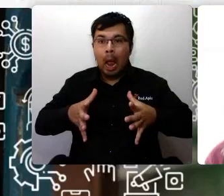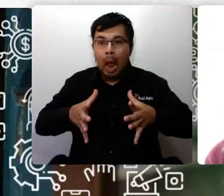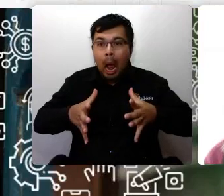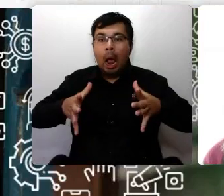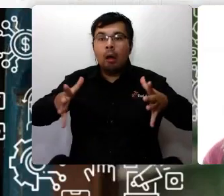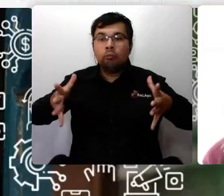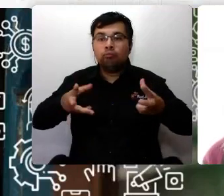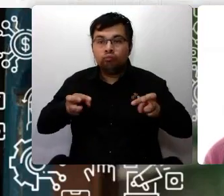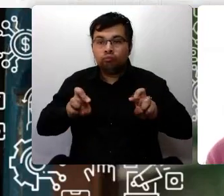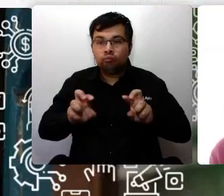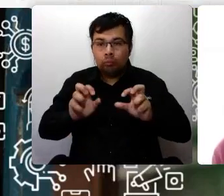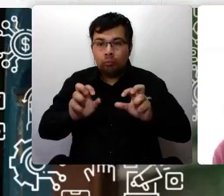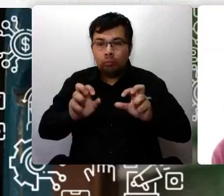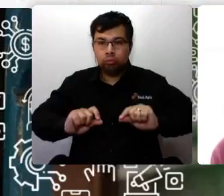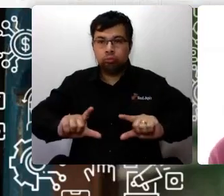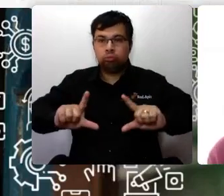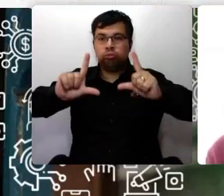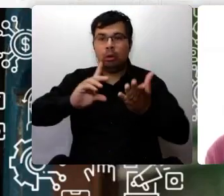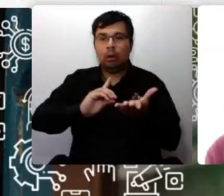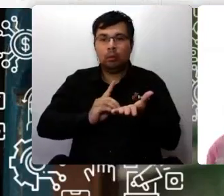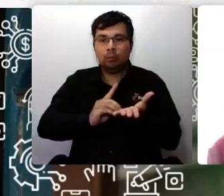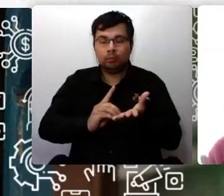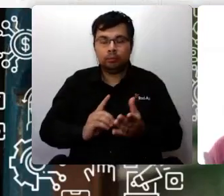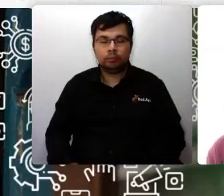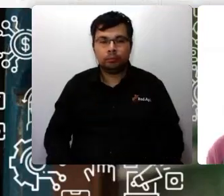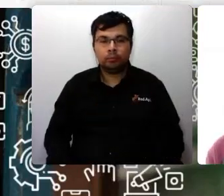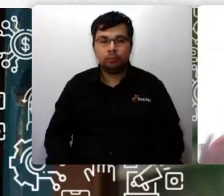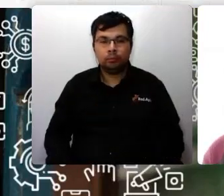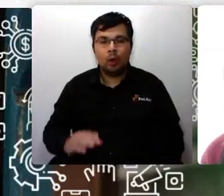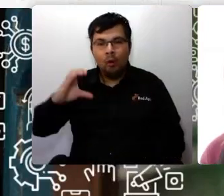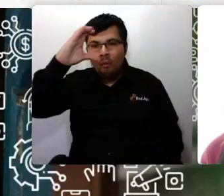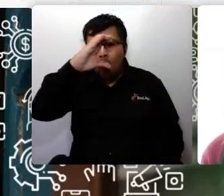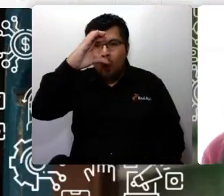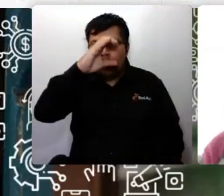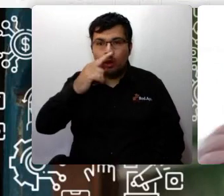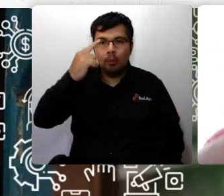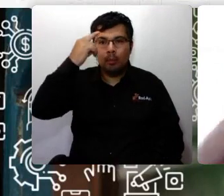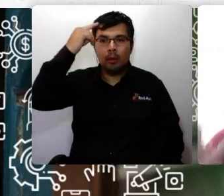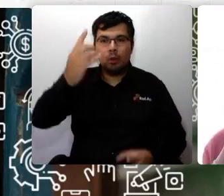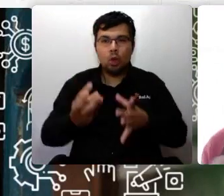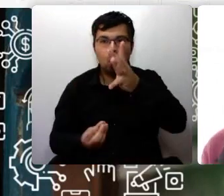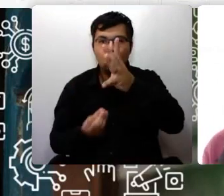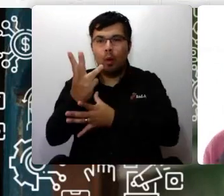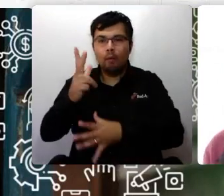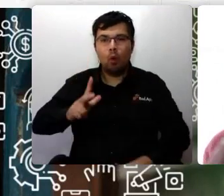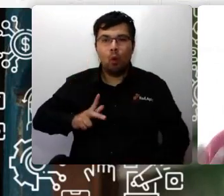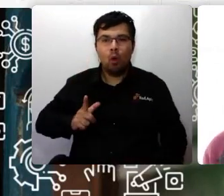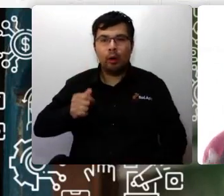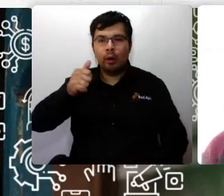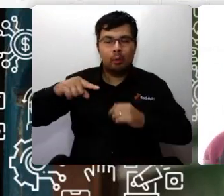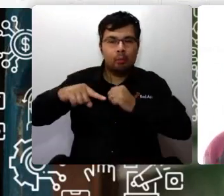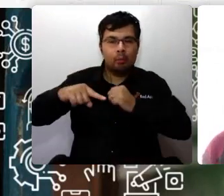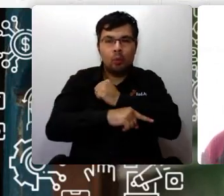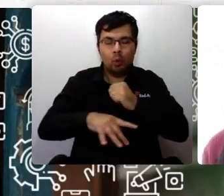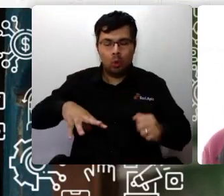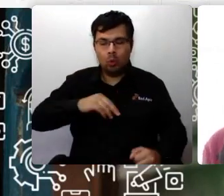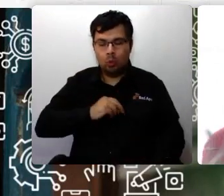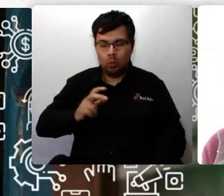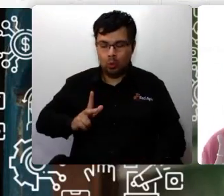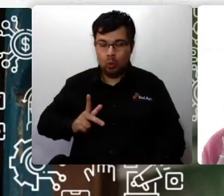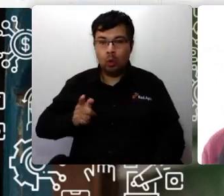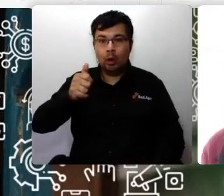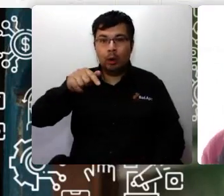tienen grandes posibilidades de poder crecer al digitalizarnos, buscando nuevos clientes, profundizando con nuestros clientes actuales,